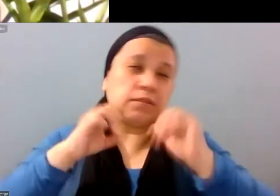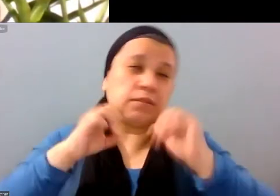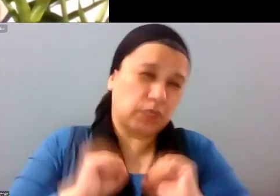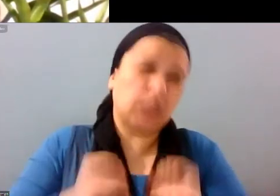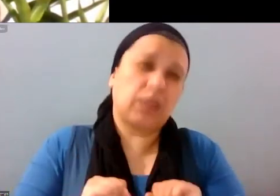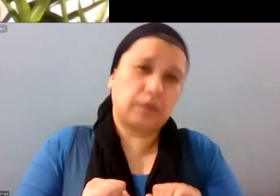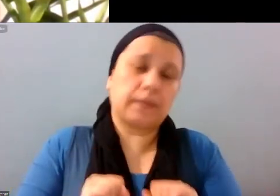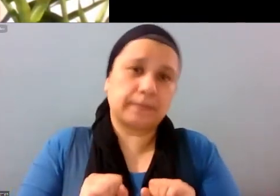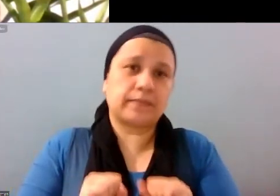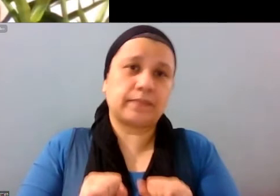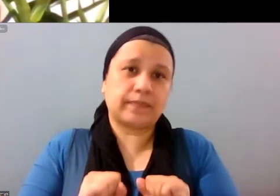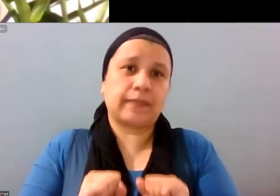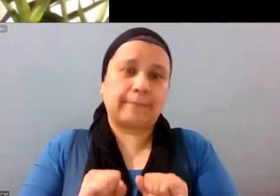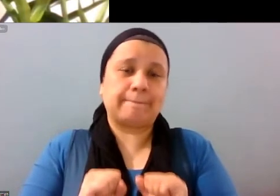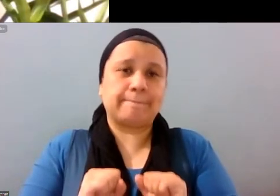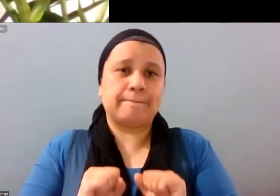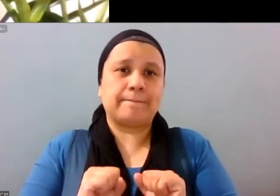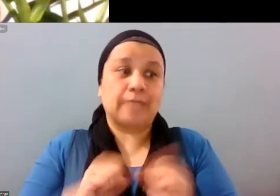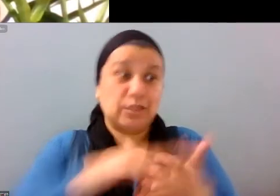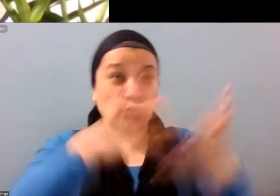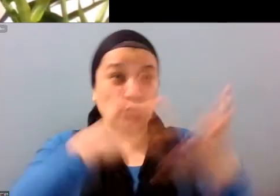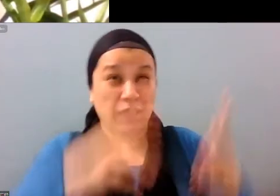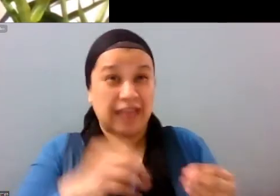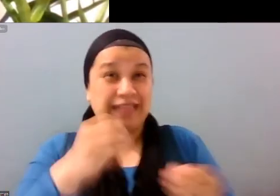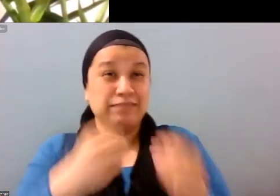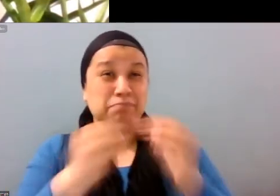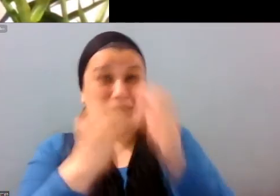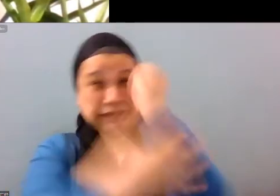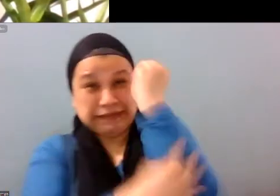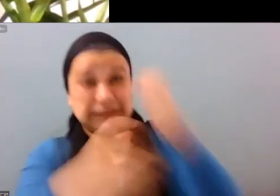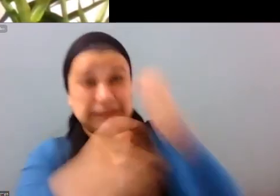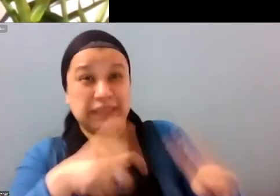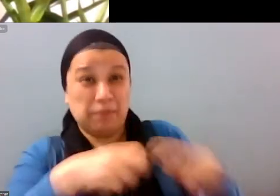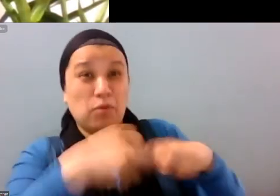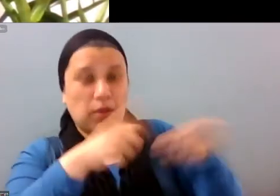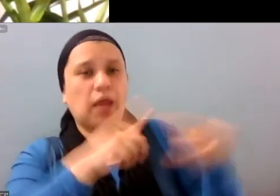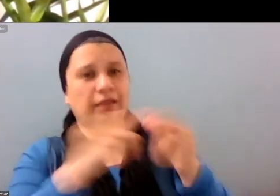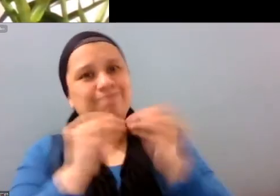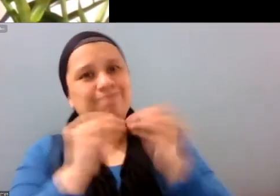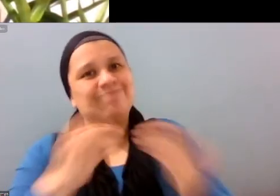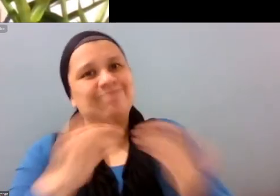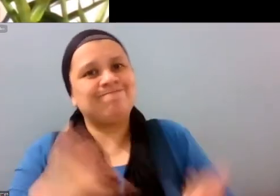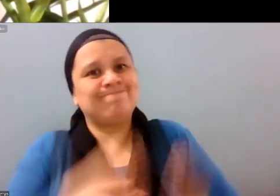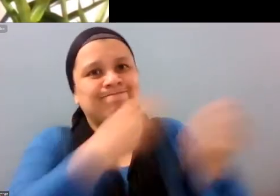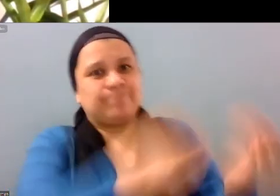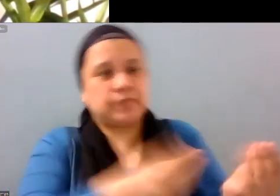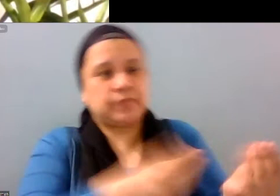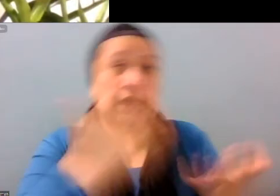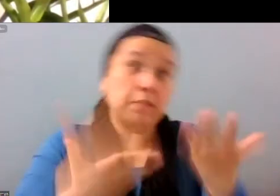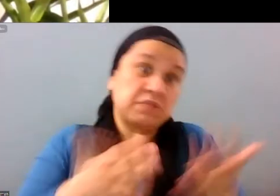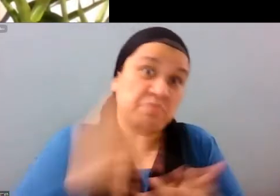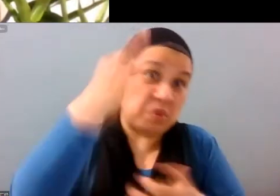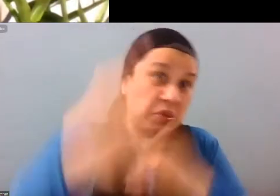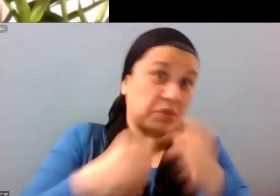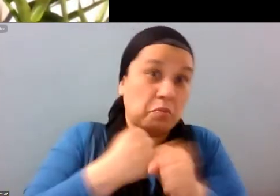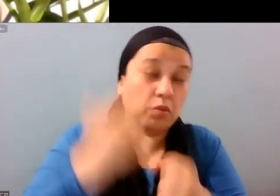a los estudiantes de más escasos recursos entendiendo que esto podría alargarse al próximo año no sabemos hasta qué punto